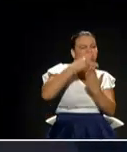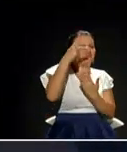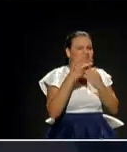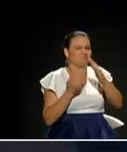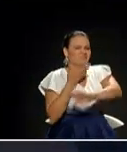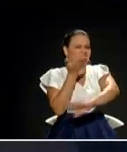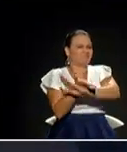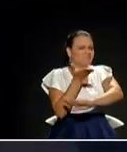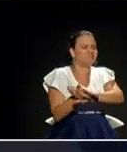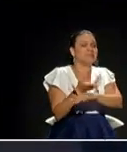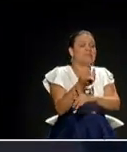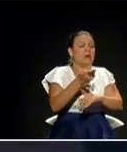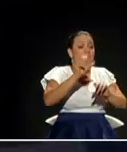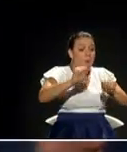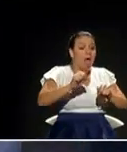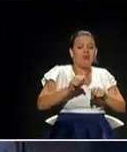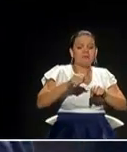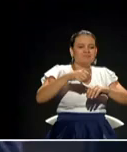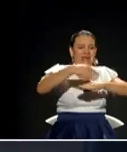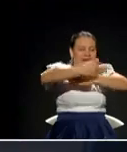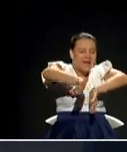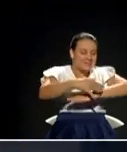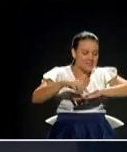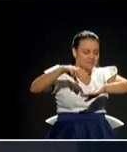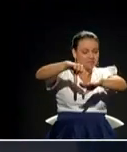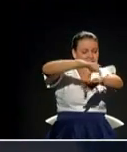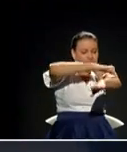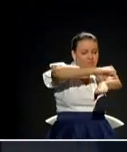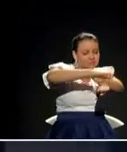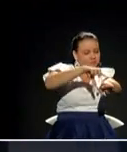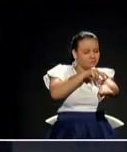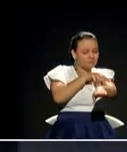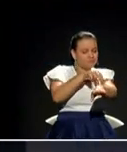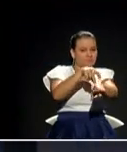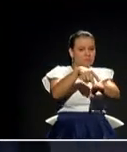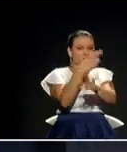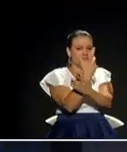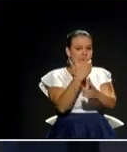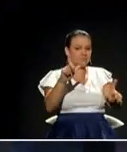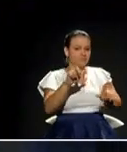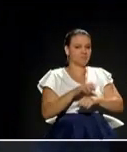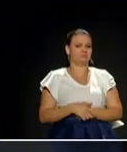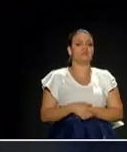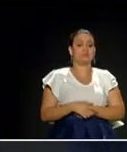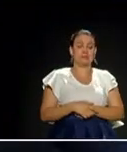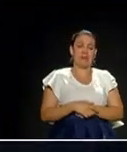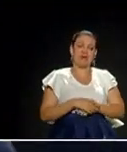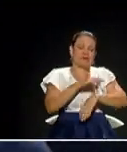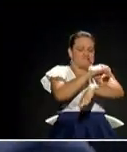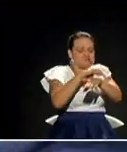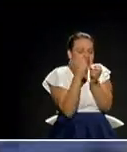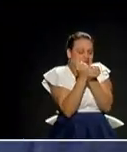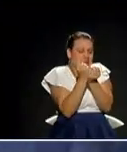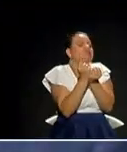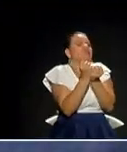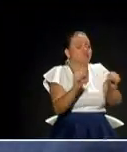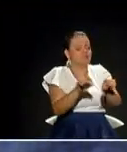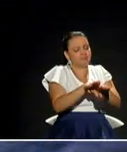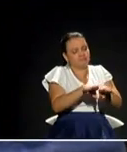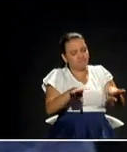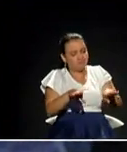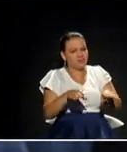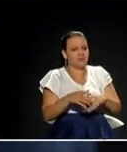de tal manera que la gente pueda recorrer en las pasarelas actualmente el centro pues las tiene pero hay que ampliar las eso sí con absoluto respeto